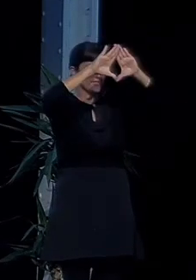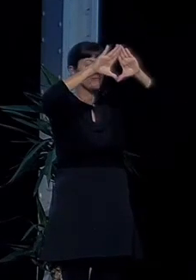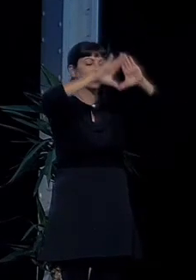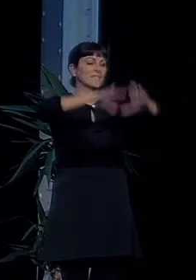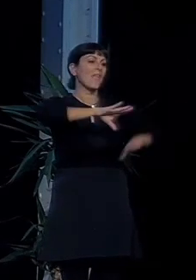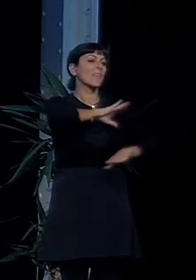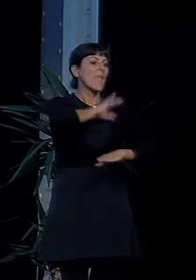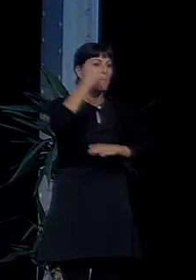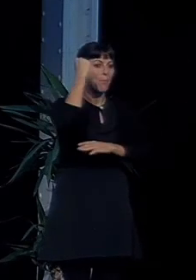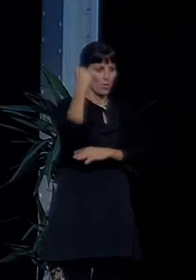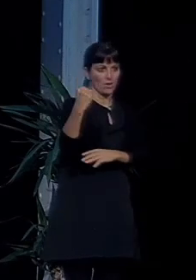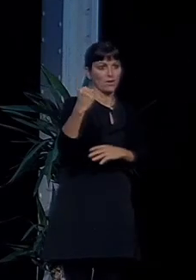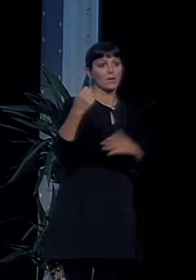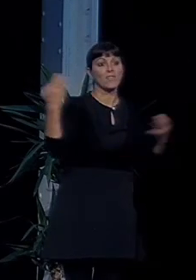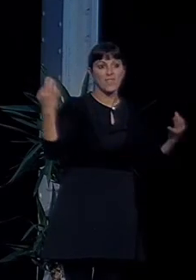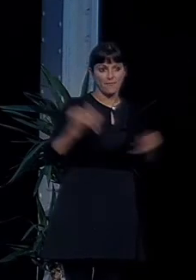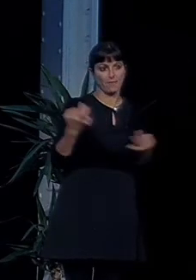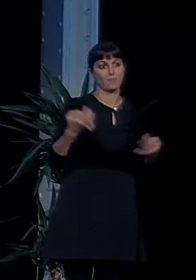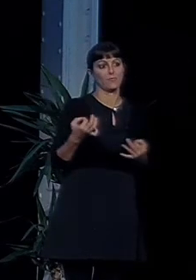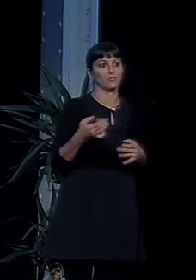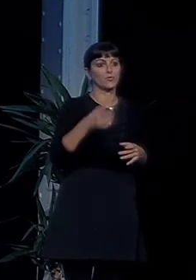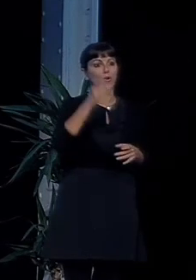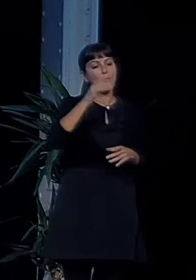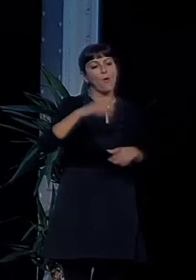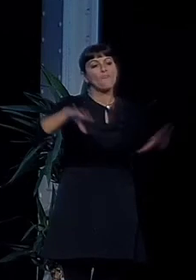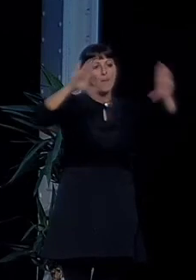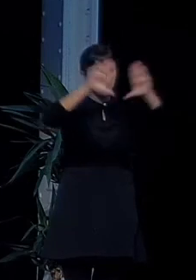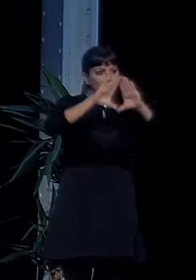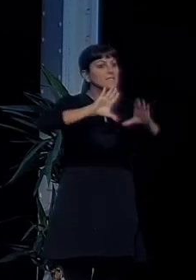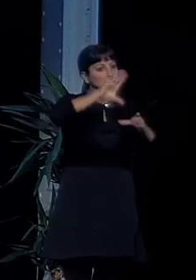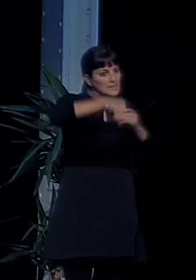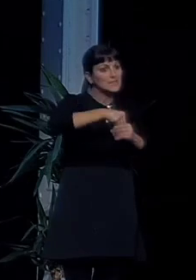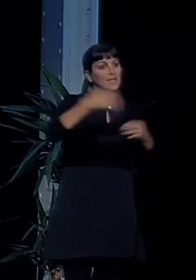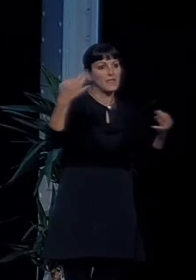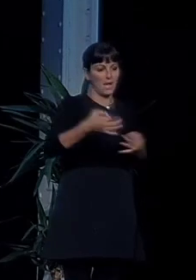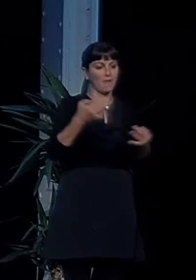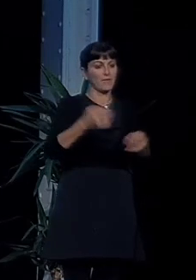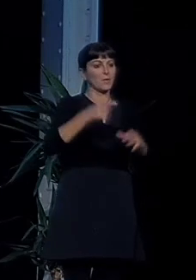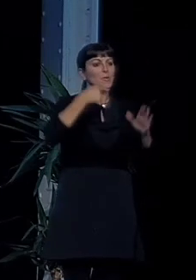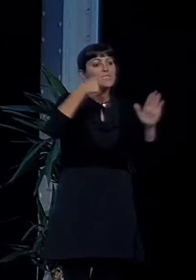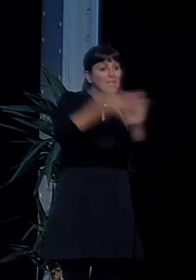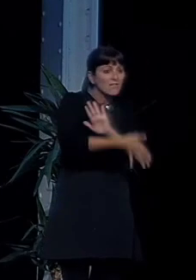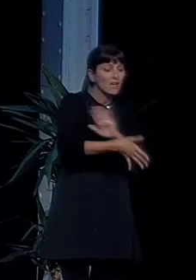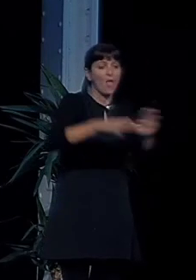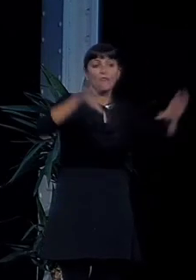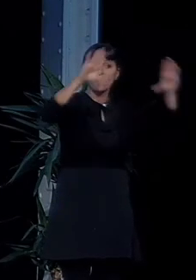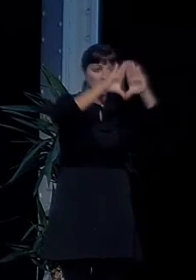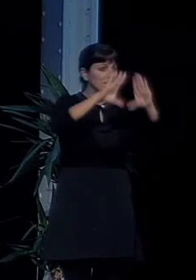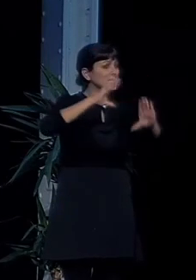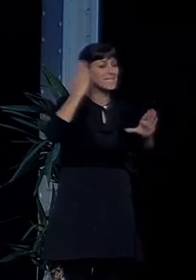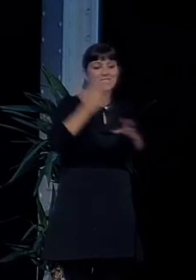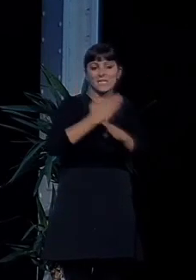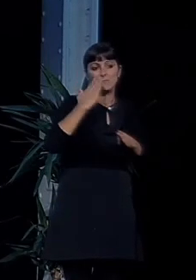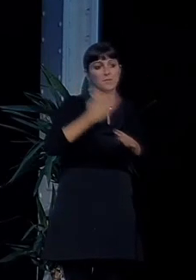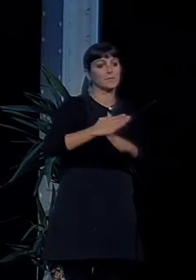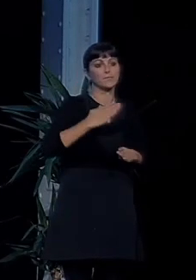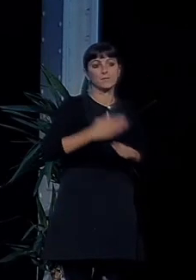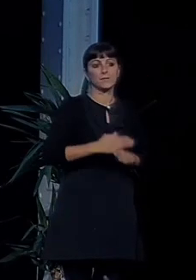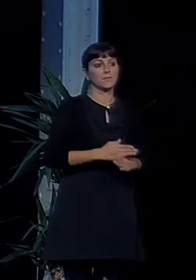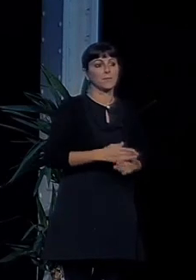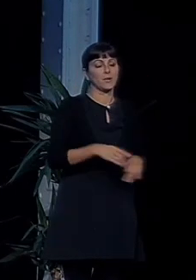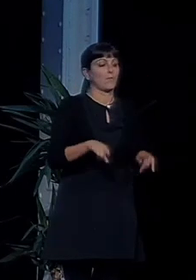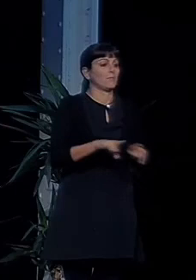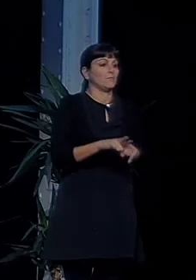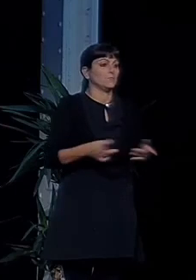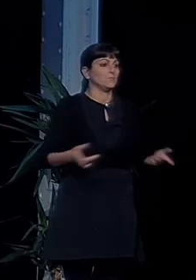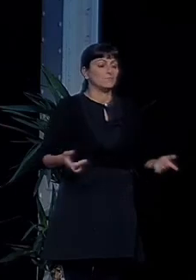Entonces, lo que tenemos que hacer es articular significados de feministas. O sea, es que no queda otra, ¿no? O sea, aquí no hay claros, o